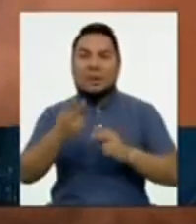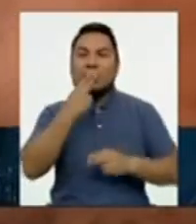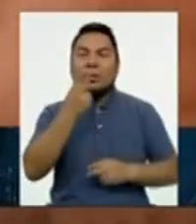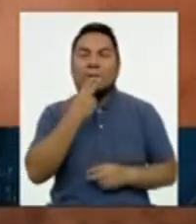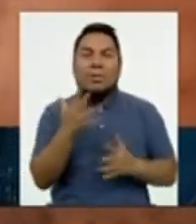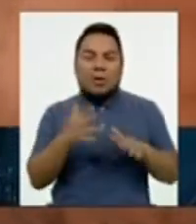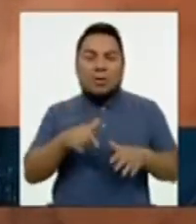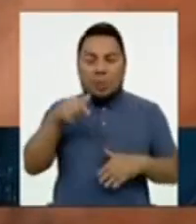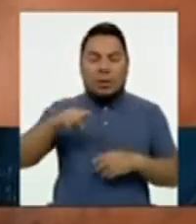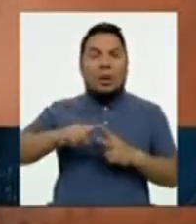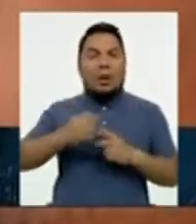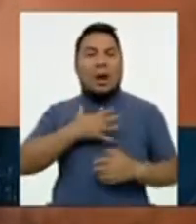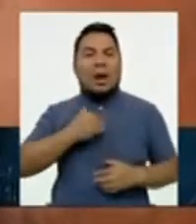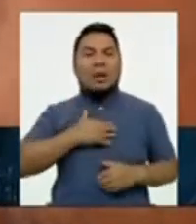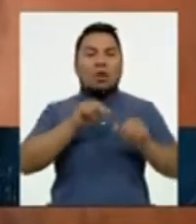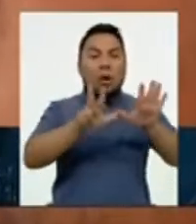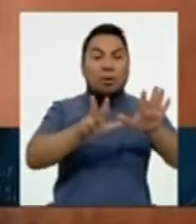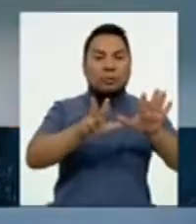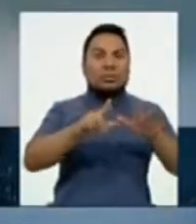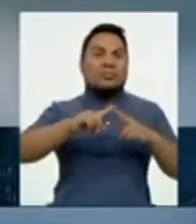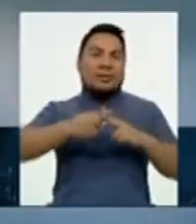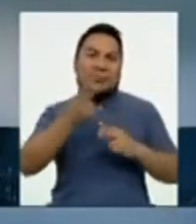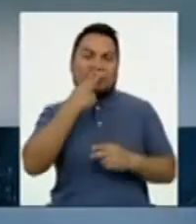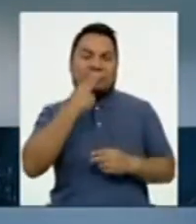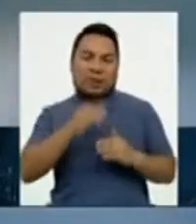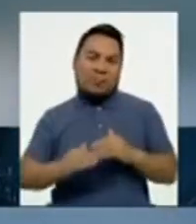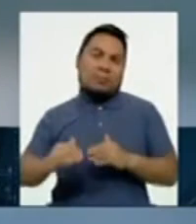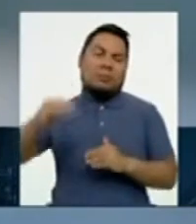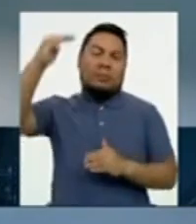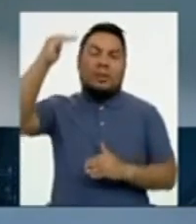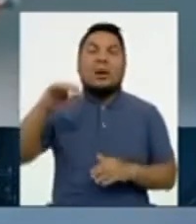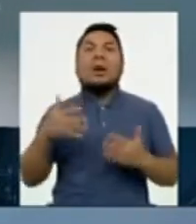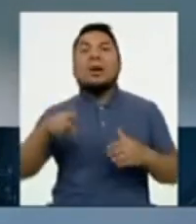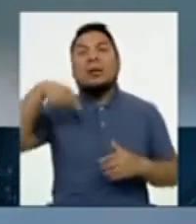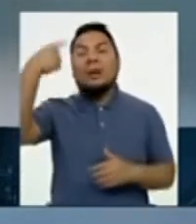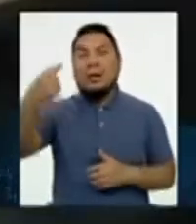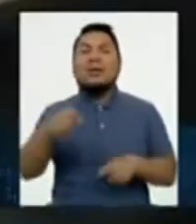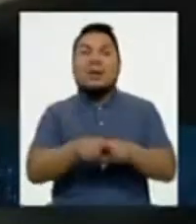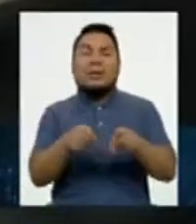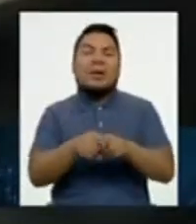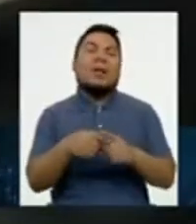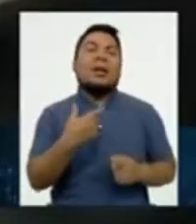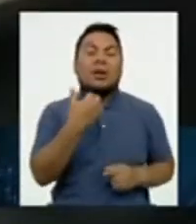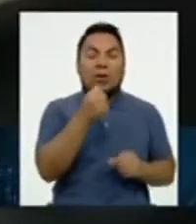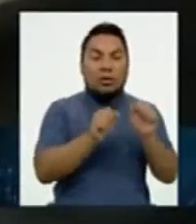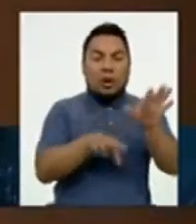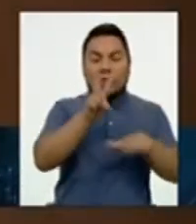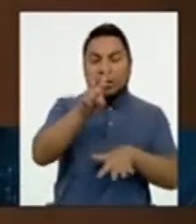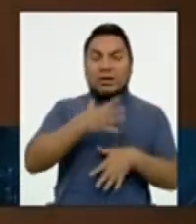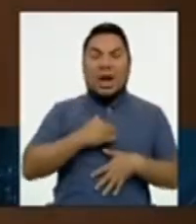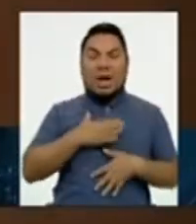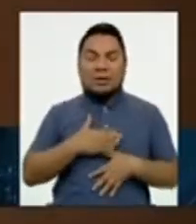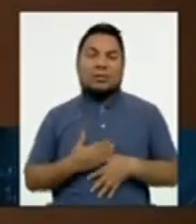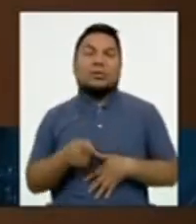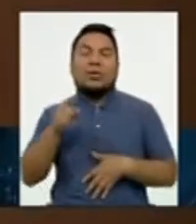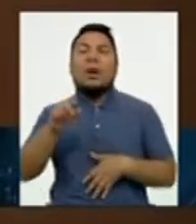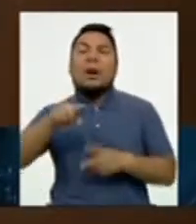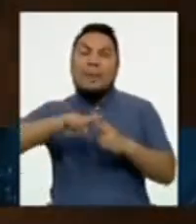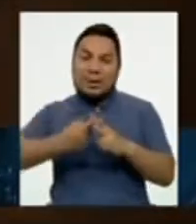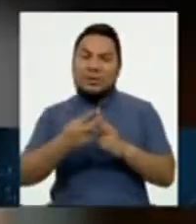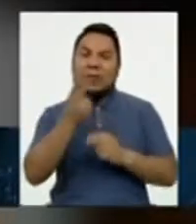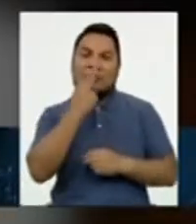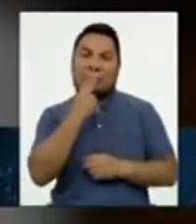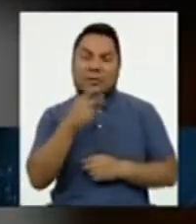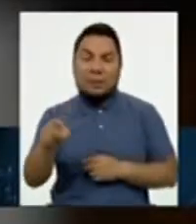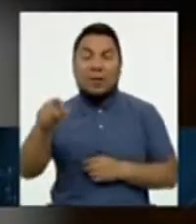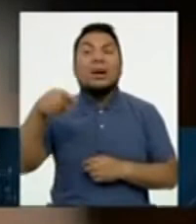8 y 11 años, mientras que el 36% entre los 12 y 18 años de edad. El MEF espera que este público sea el que